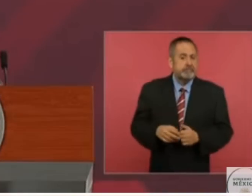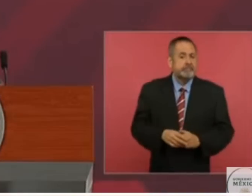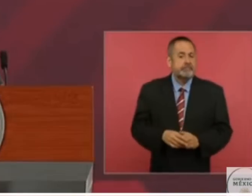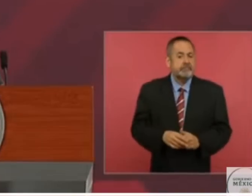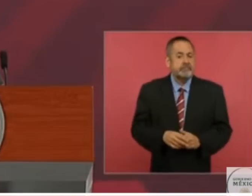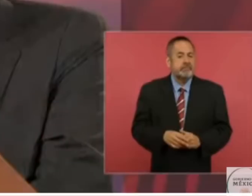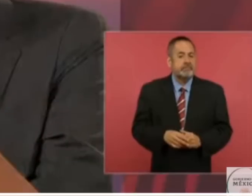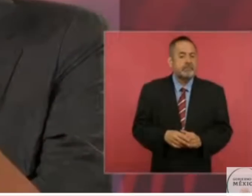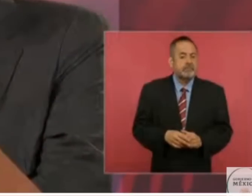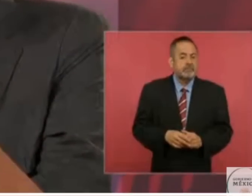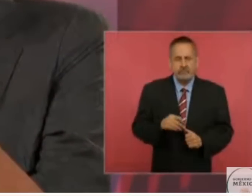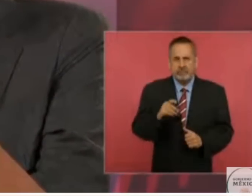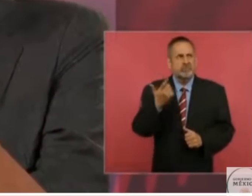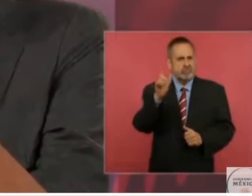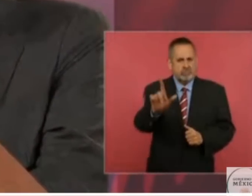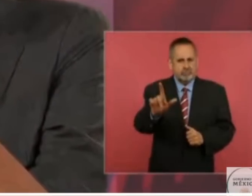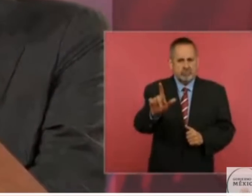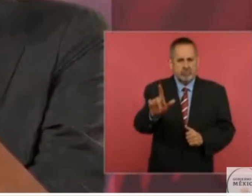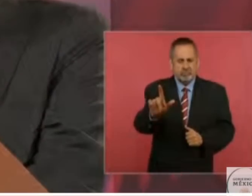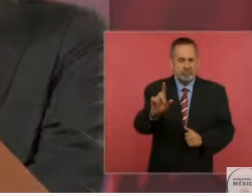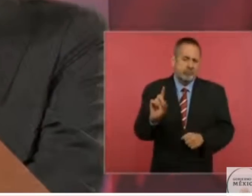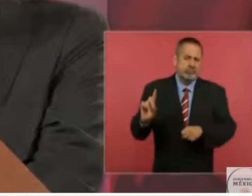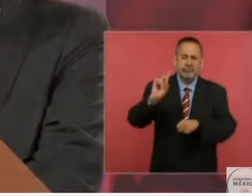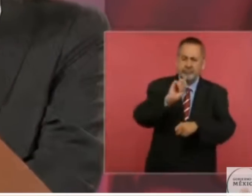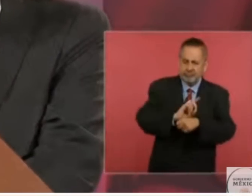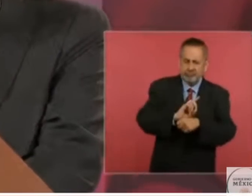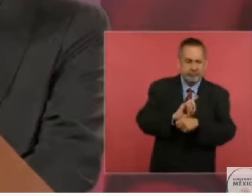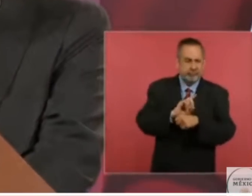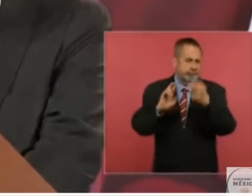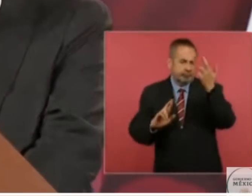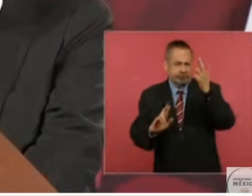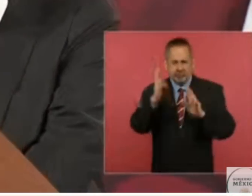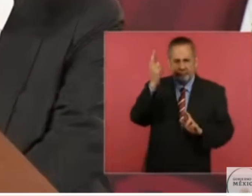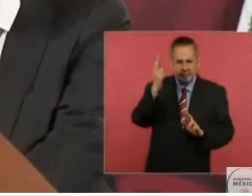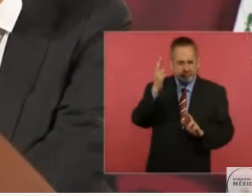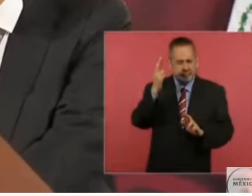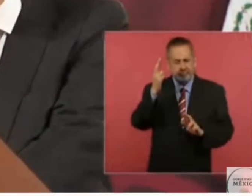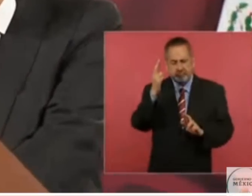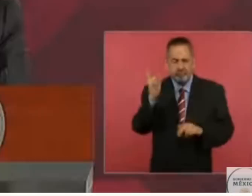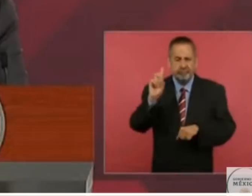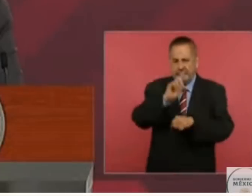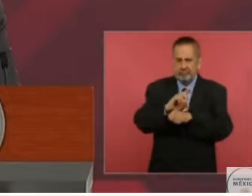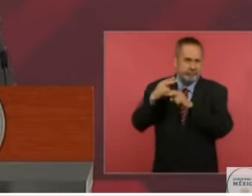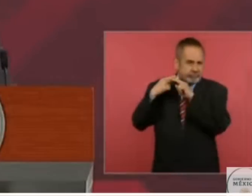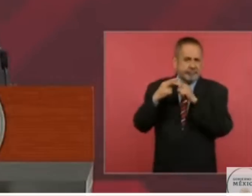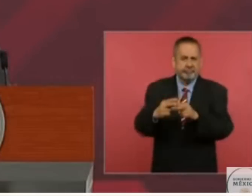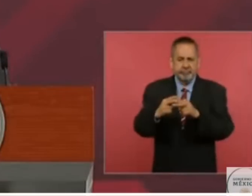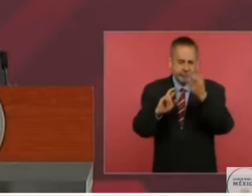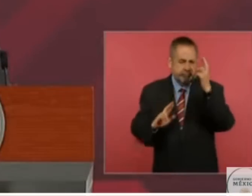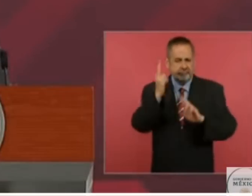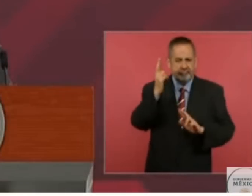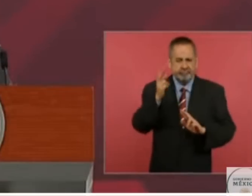el lunes, día de la revolución, del aniversario del inicio de la revolución,